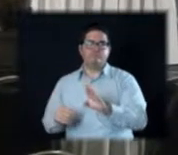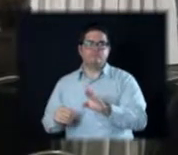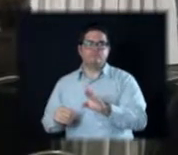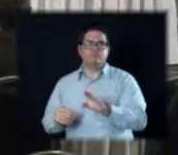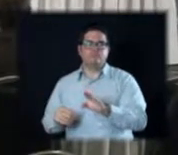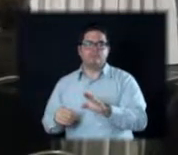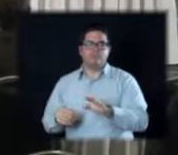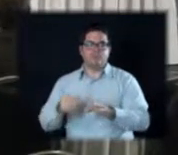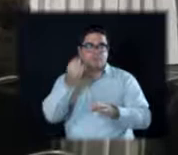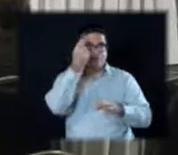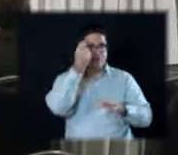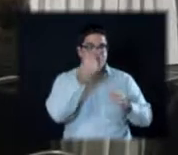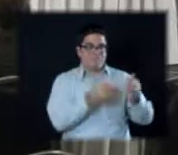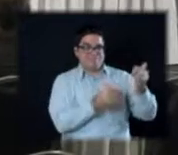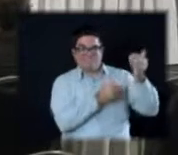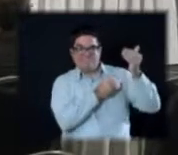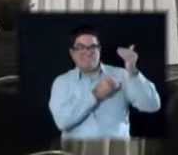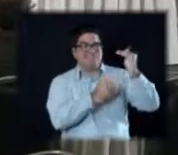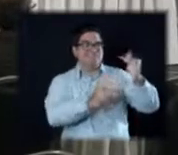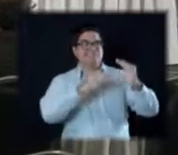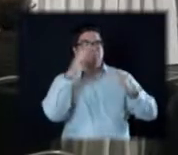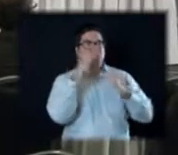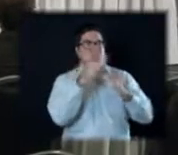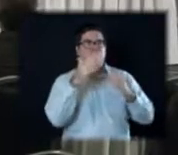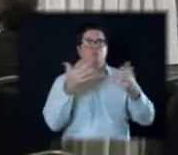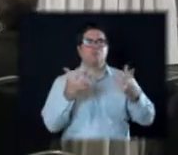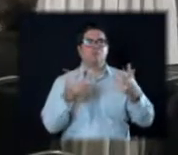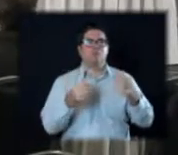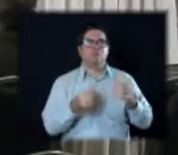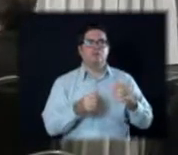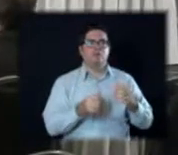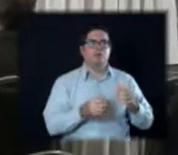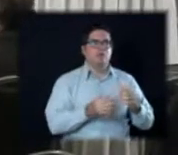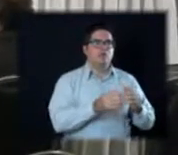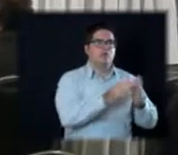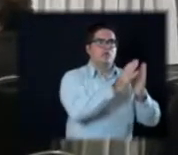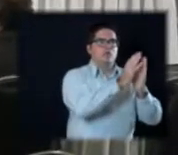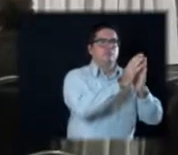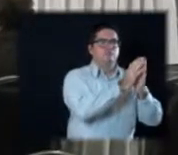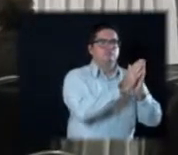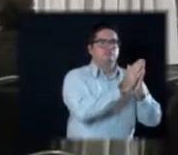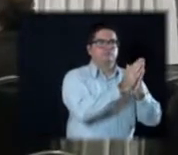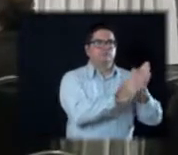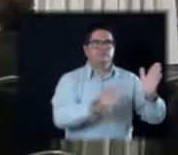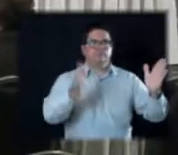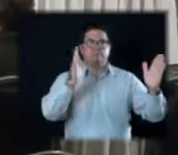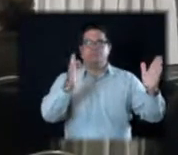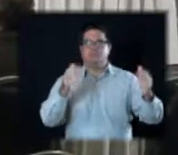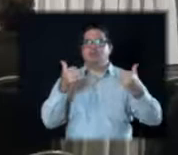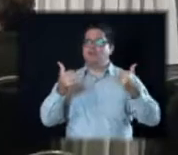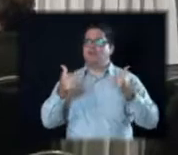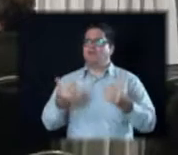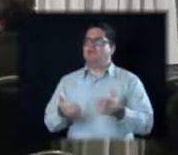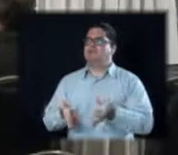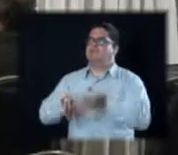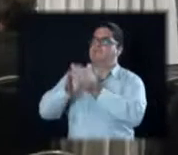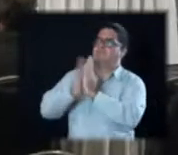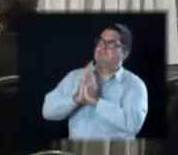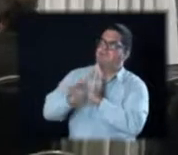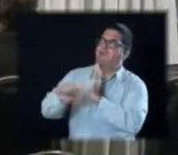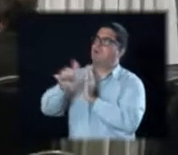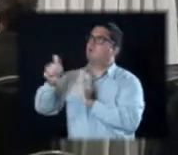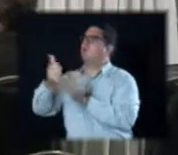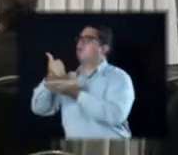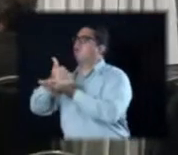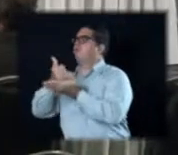sí, pero por supuesto, la restricción final es que la música se para y tienen que ir a los